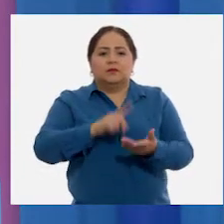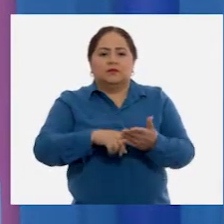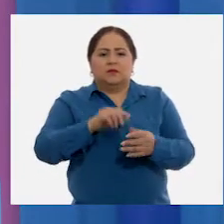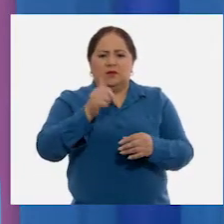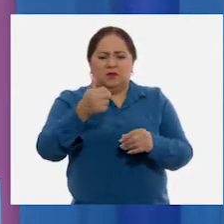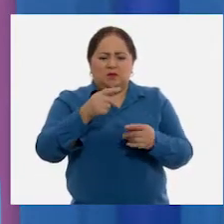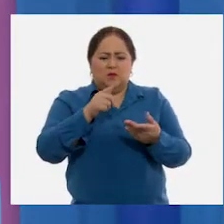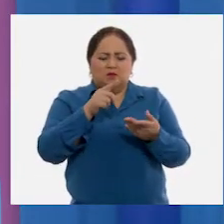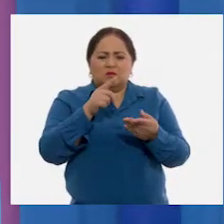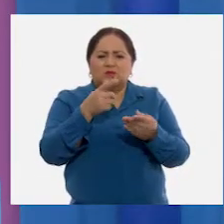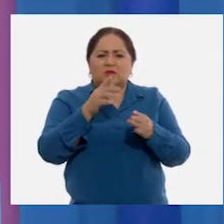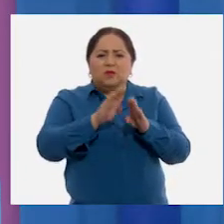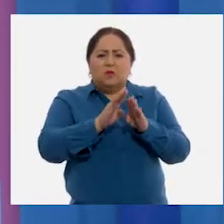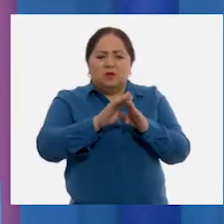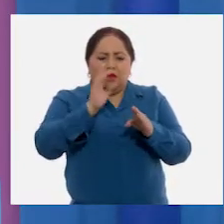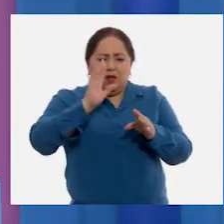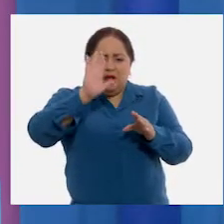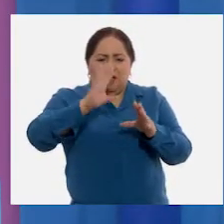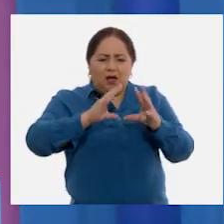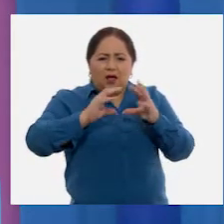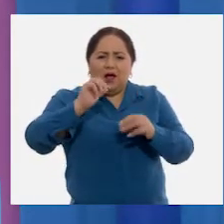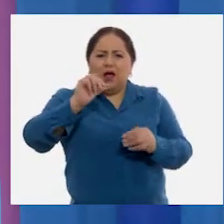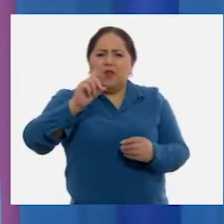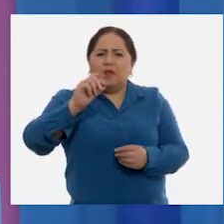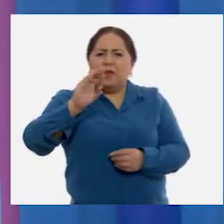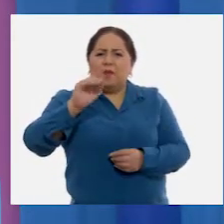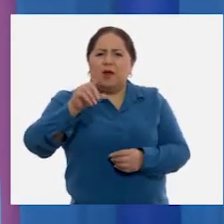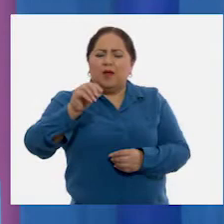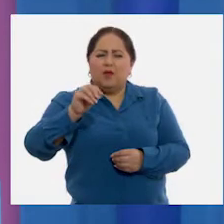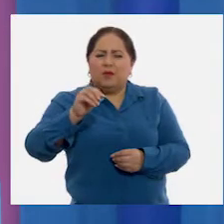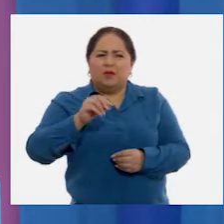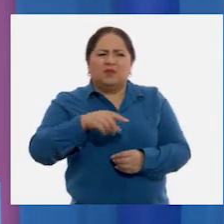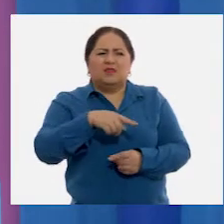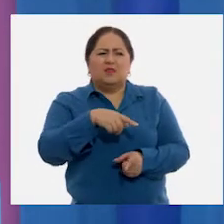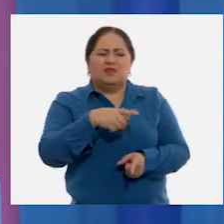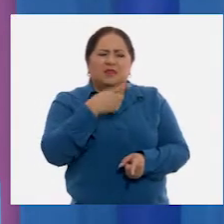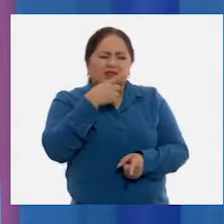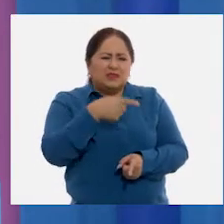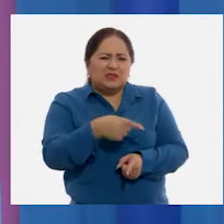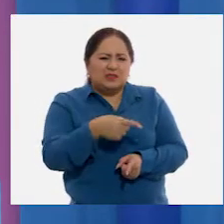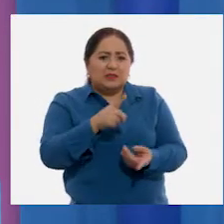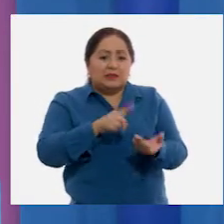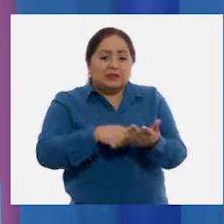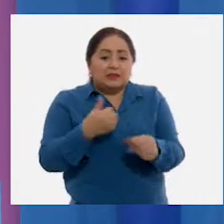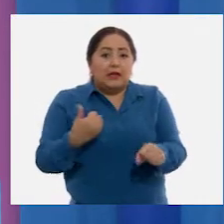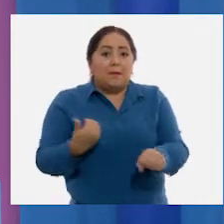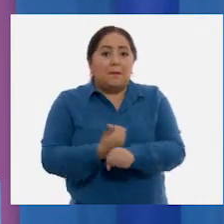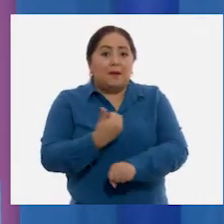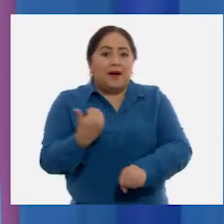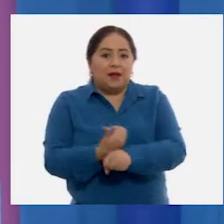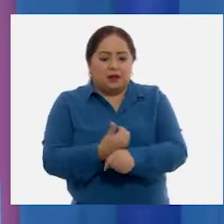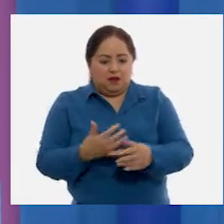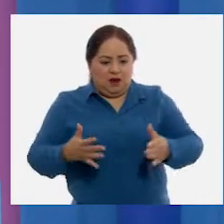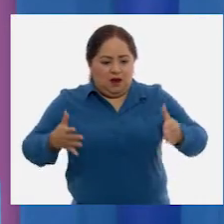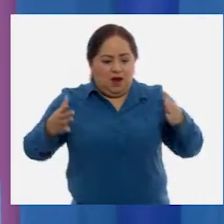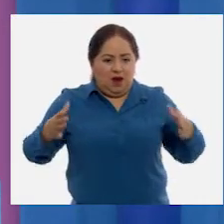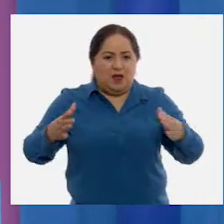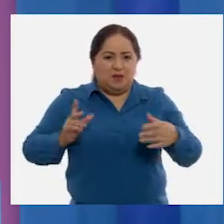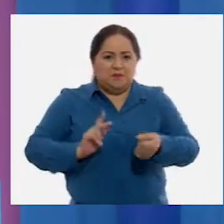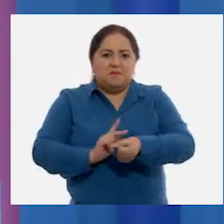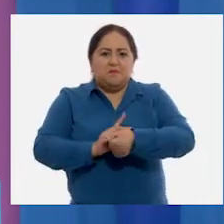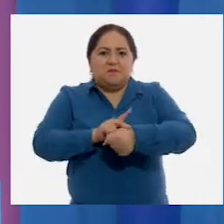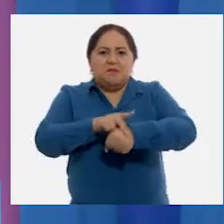ternera, curtido y adobado. Oh. O sea que eran zapatos grandes de piel